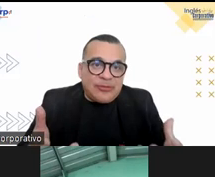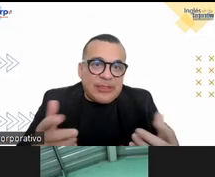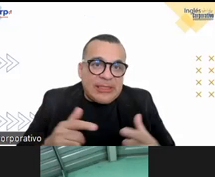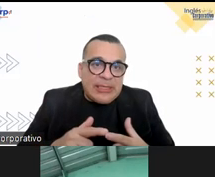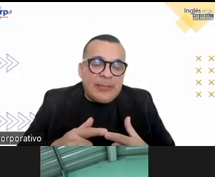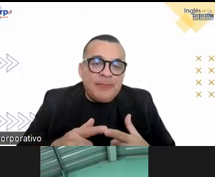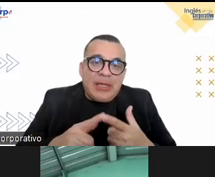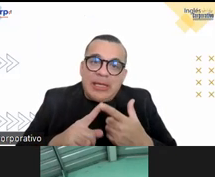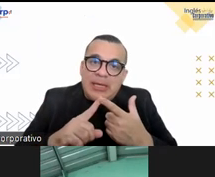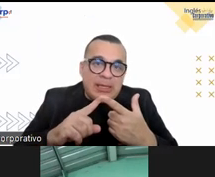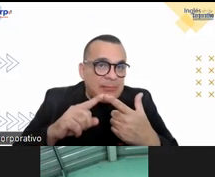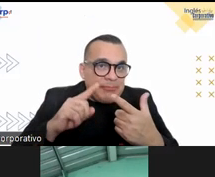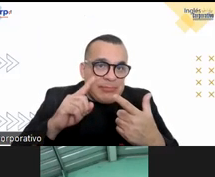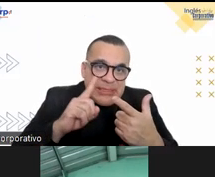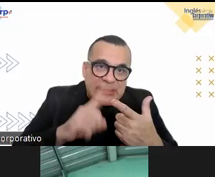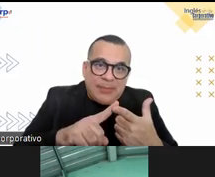al cauce de